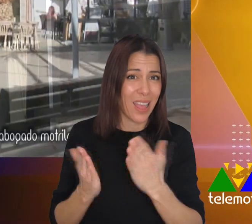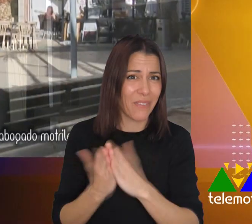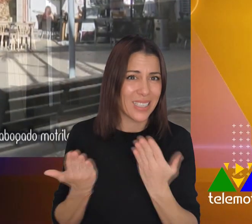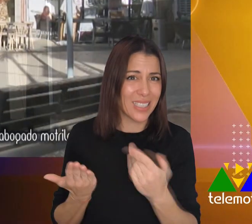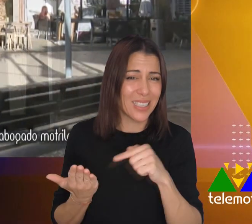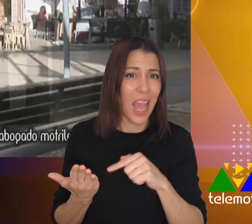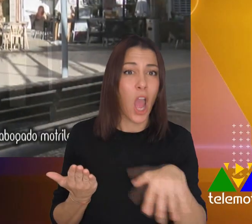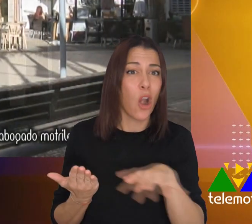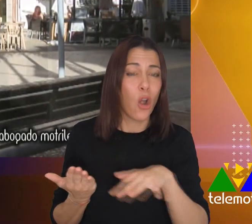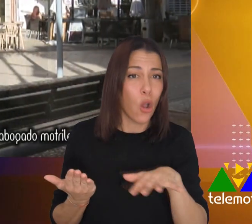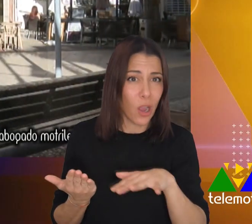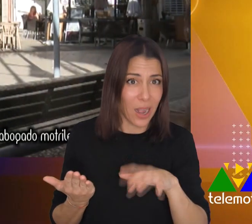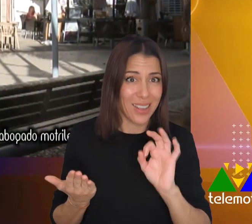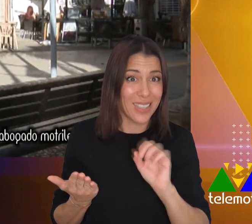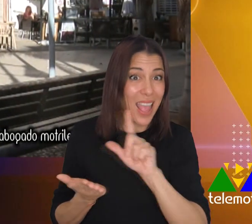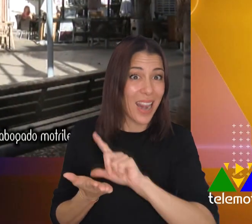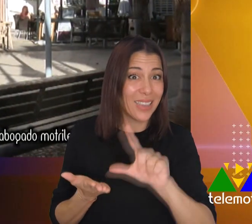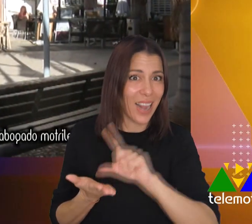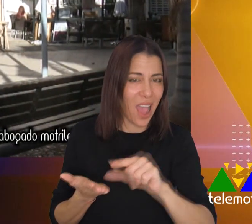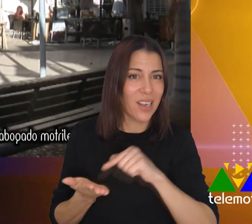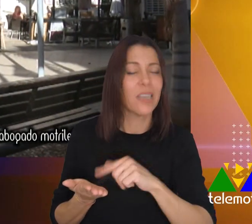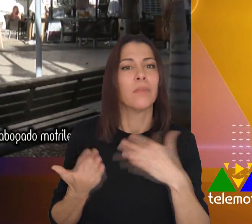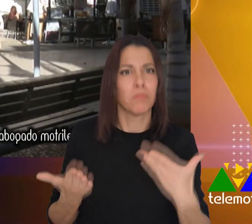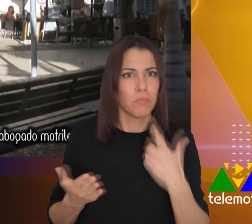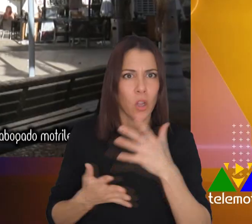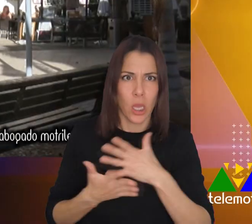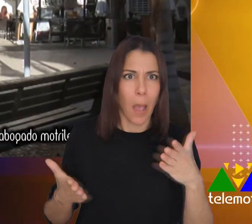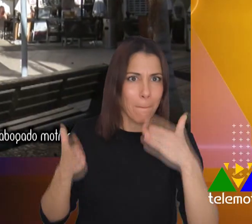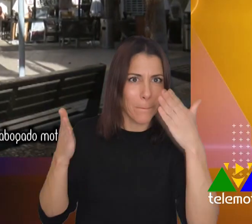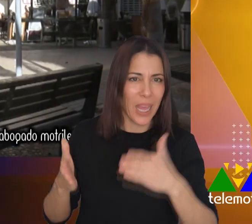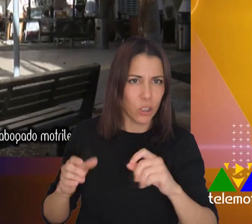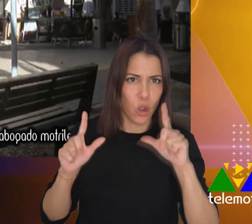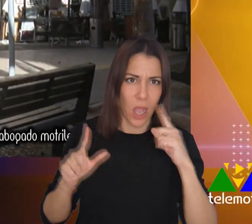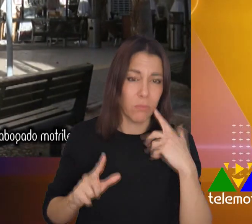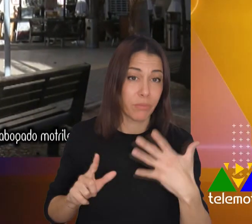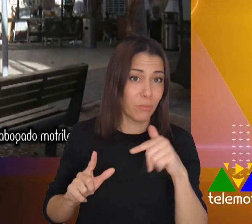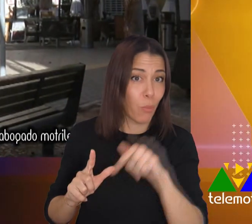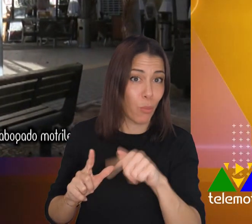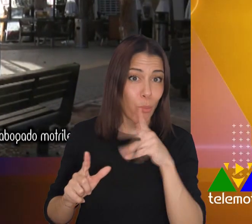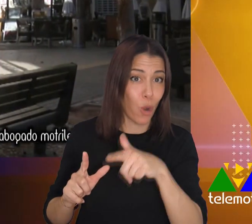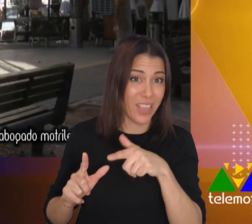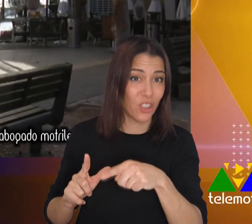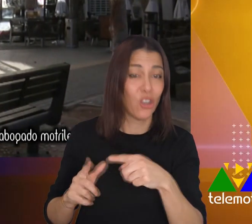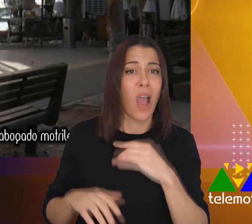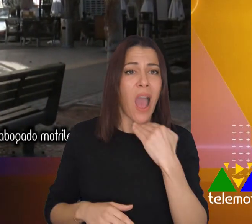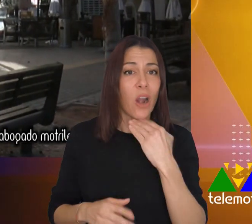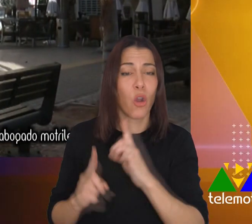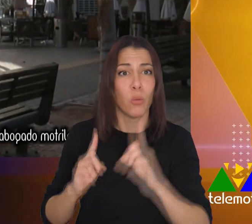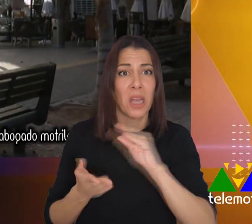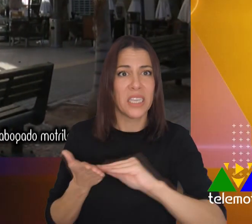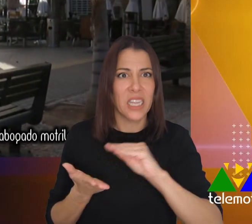llamaba la Revista Local y Literaria, y fue uno de los grandes personajes. Lo mismo escribió pues alguna